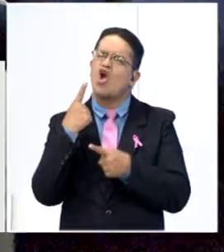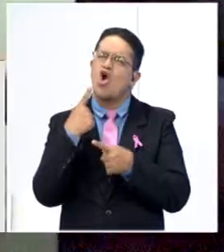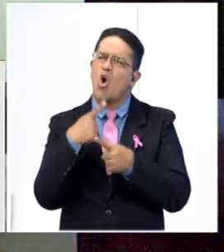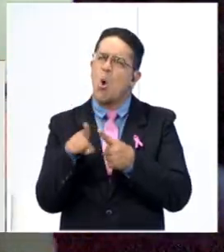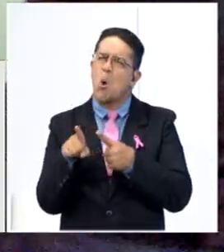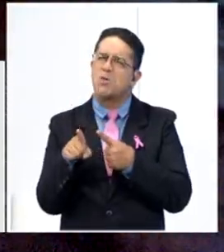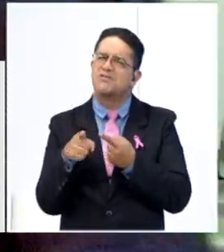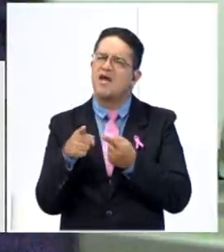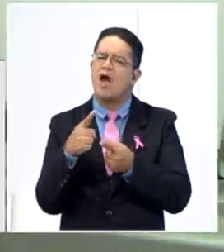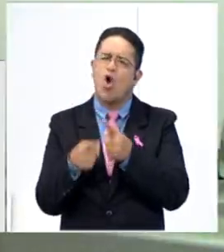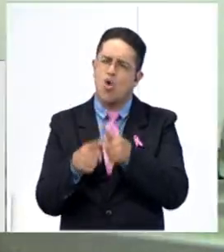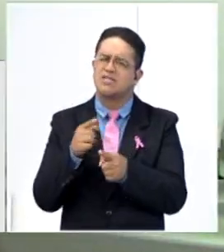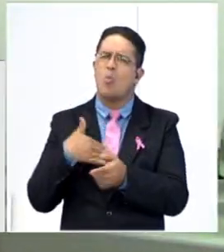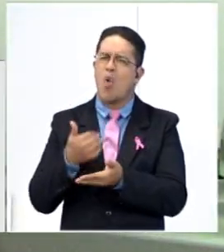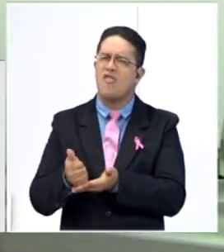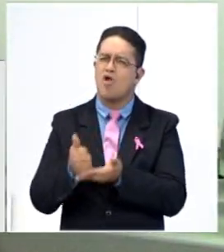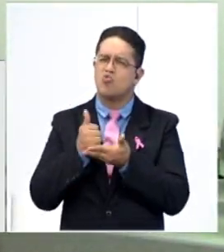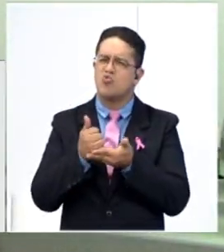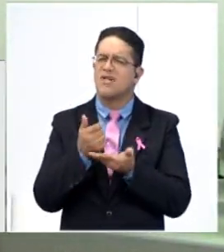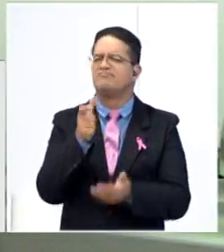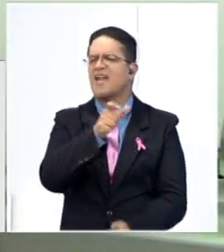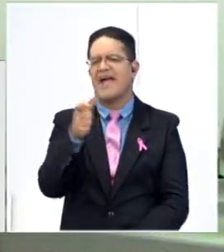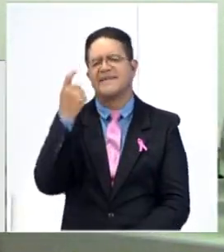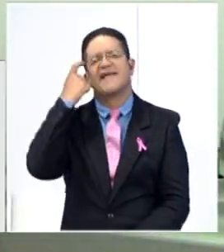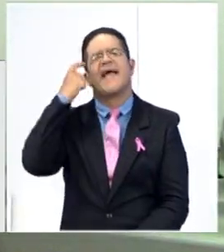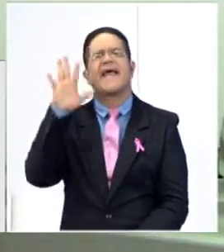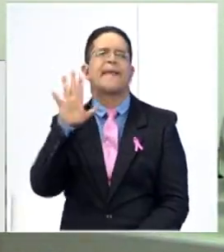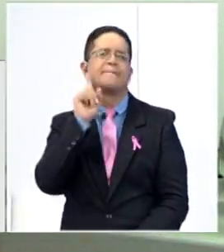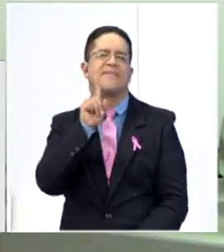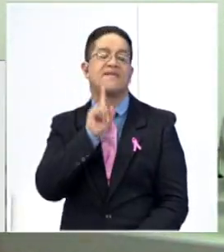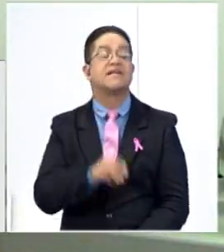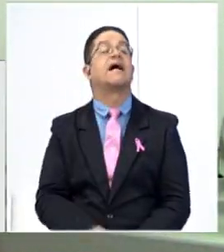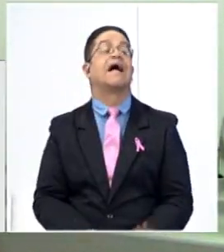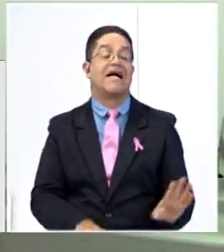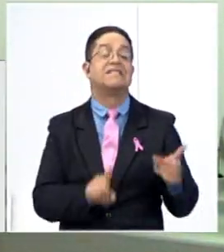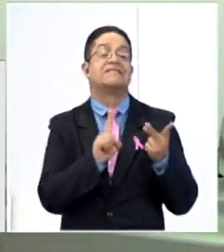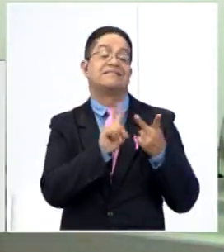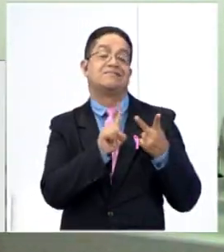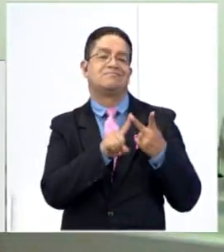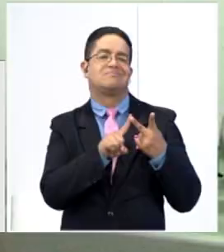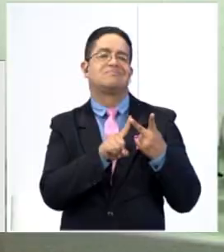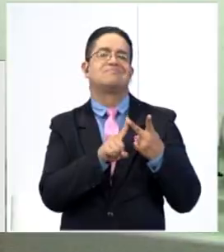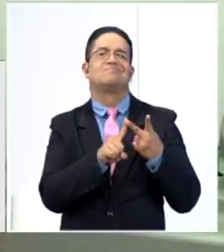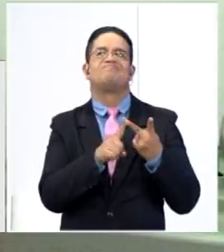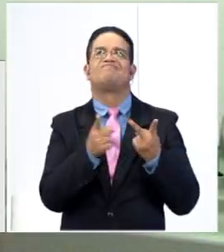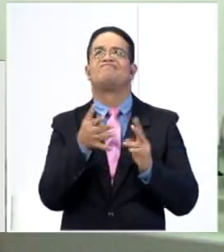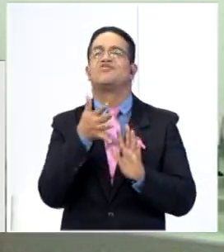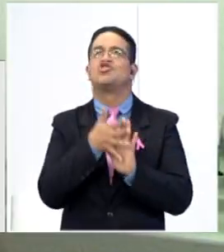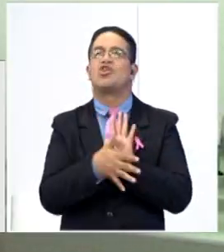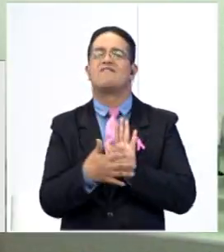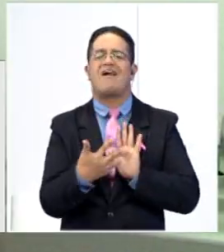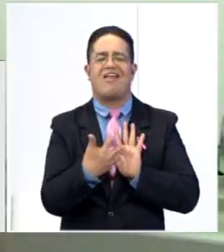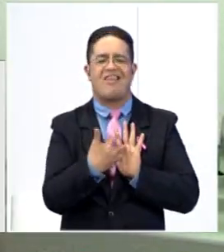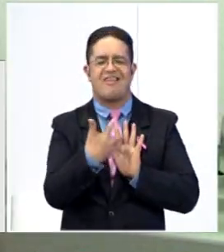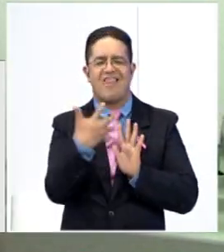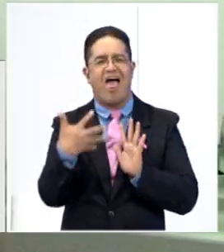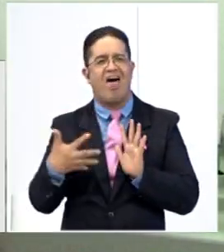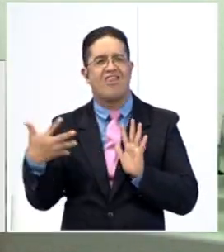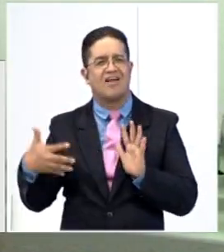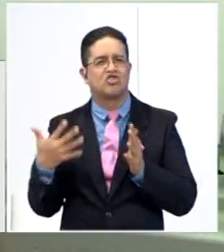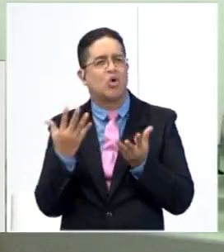puede ayudar a responder el día de hoy, doctora? Bueno, otro de los mitos, vamos a ver sobre la dosis de radiación. Muchas